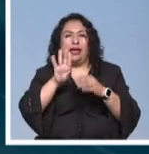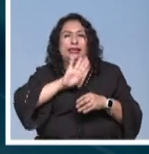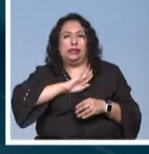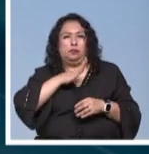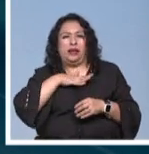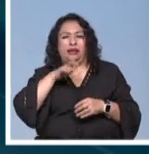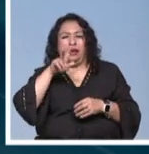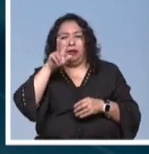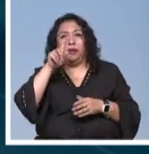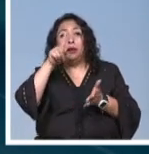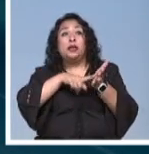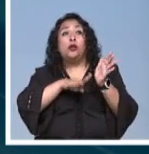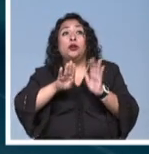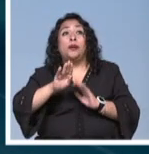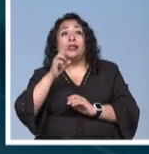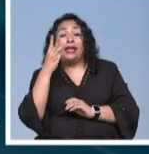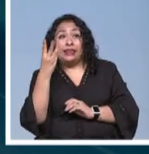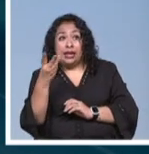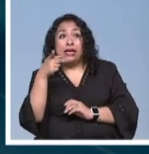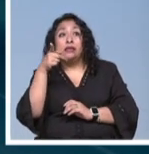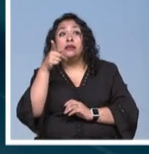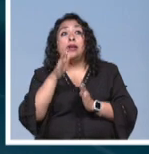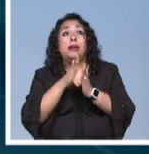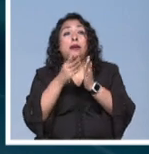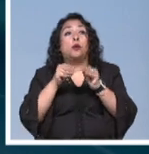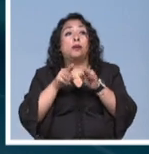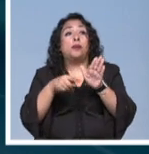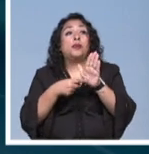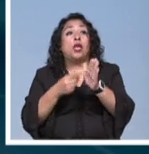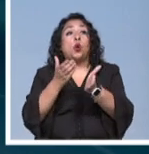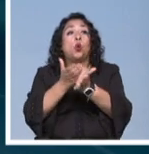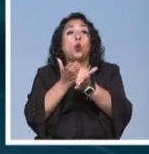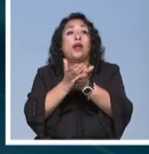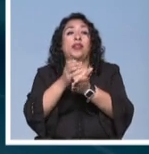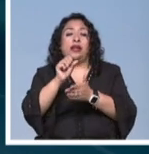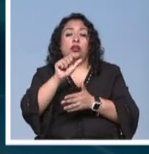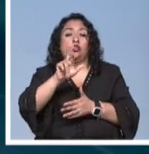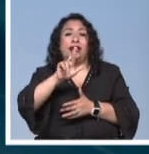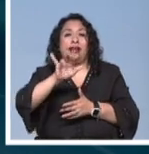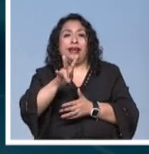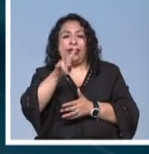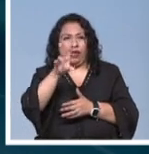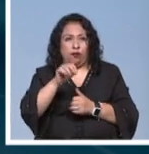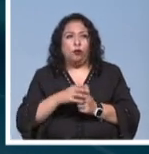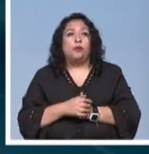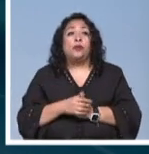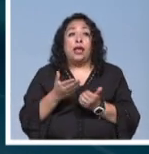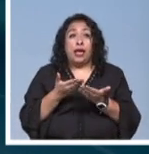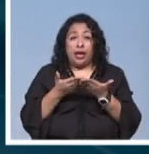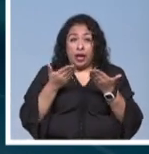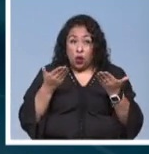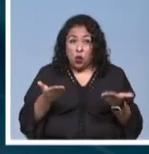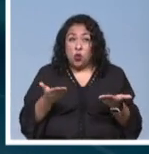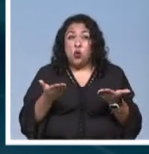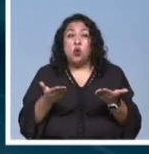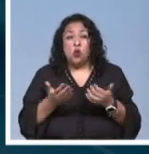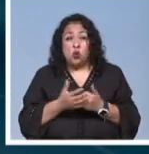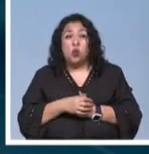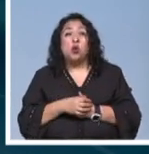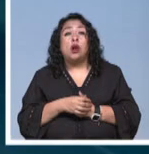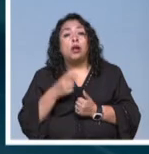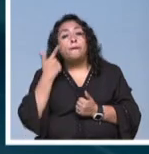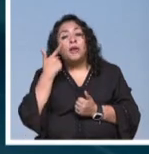en 1993, cuando publicó su libro Cuaderno de Sarajevo. En la actualidad